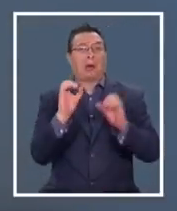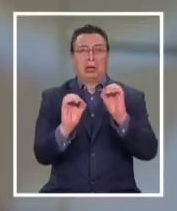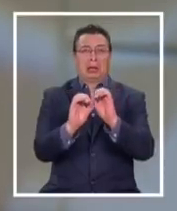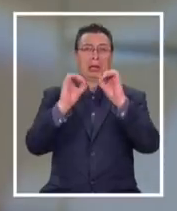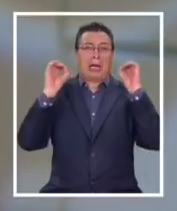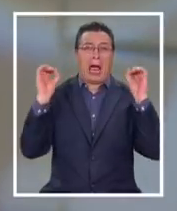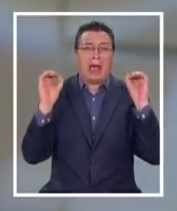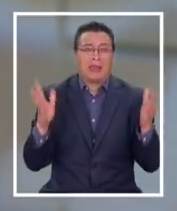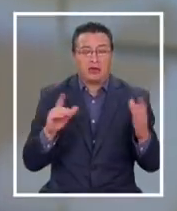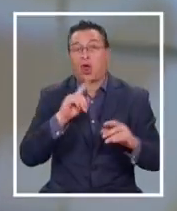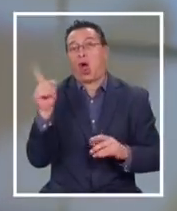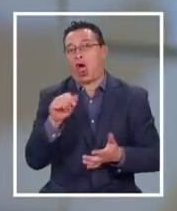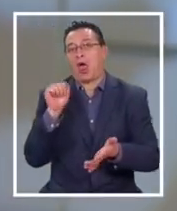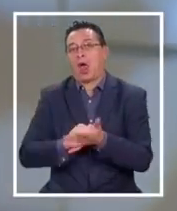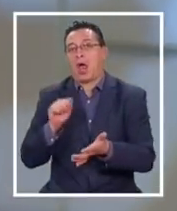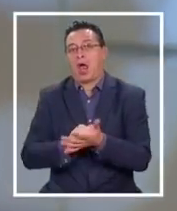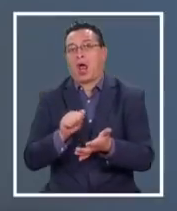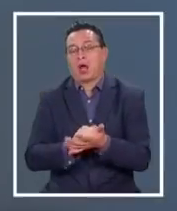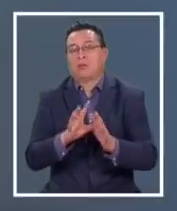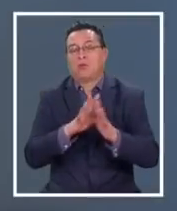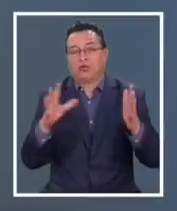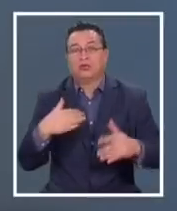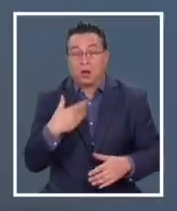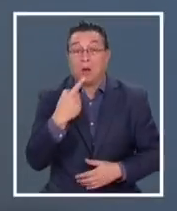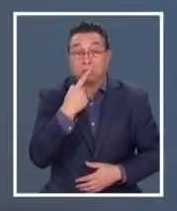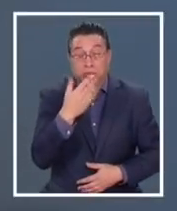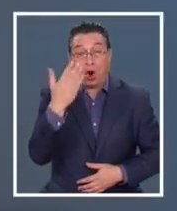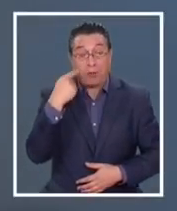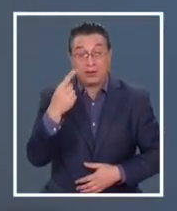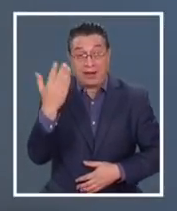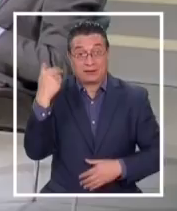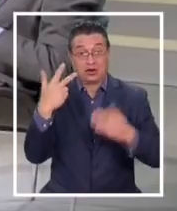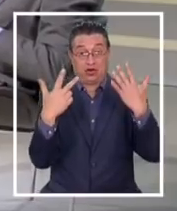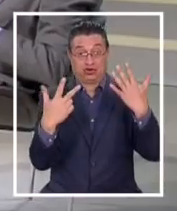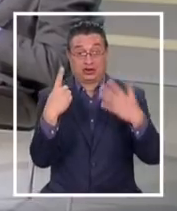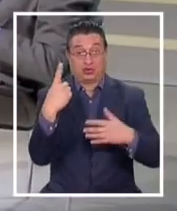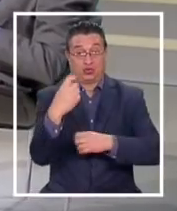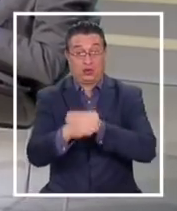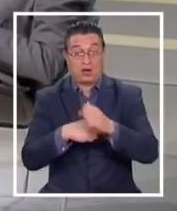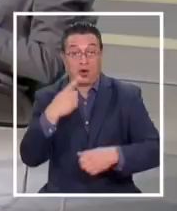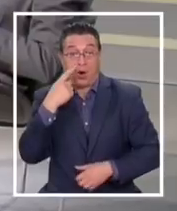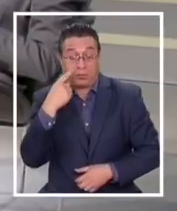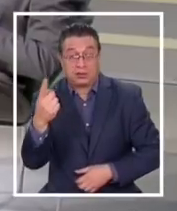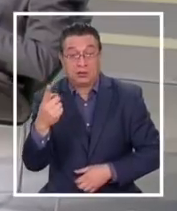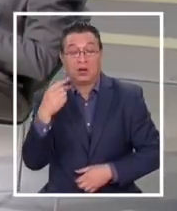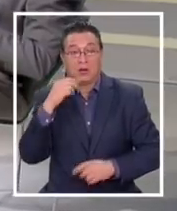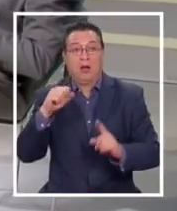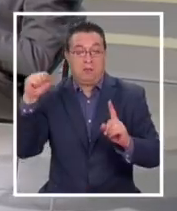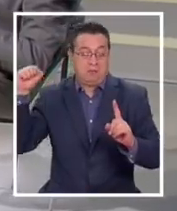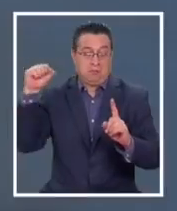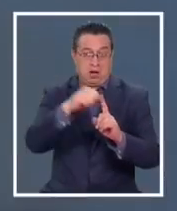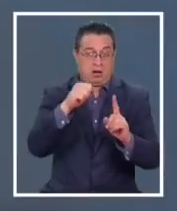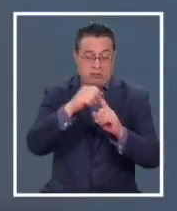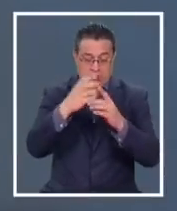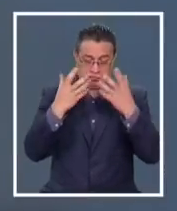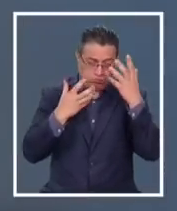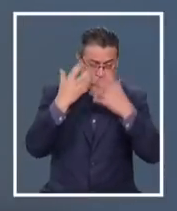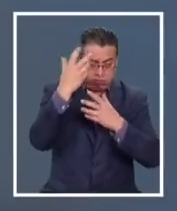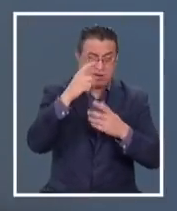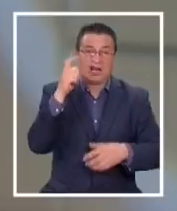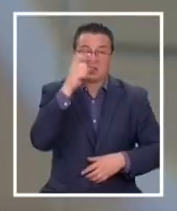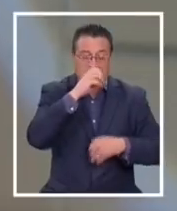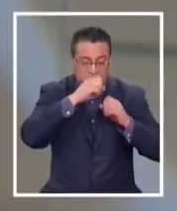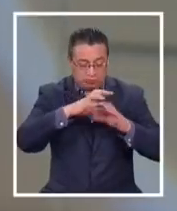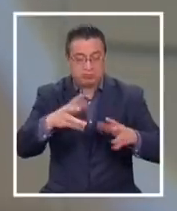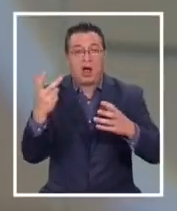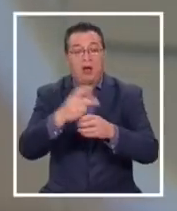nadie importarle. Dentro de los muchos entrevistados, yo entrevisté a un señor de 81 años que los delincuentes lo dejaron sangrando, botado en la autopista después de